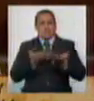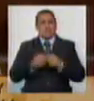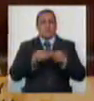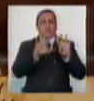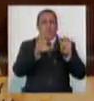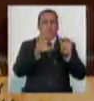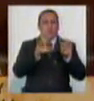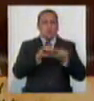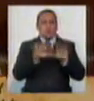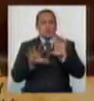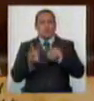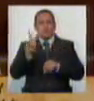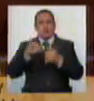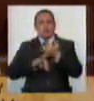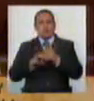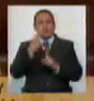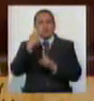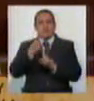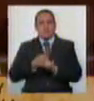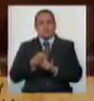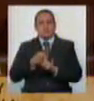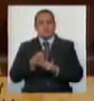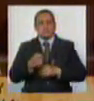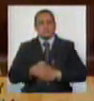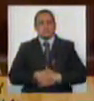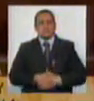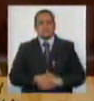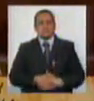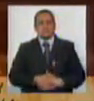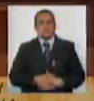a 12 soles mensuales.